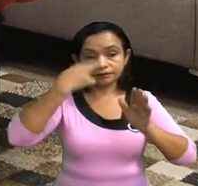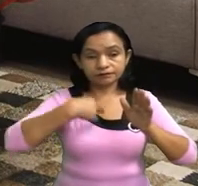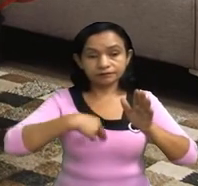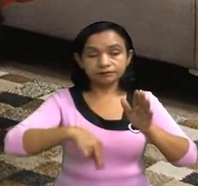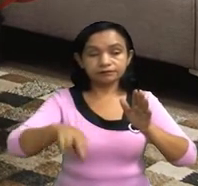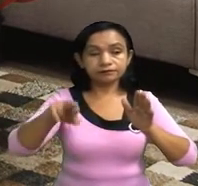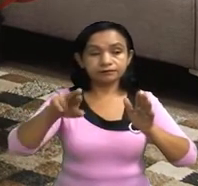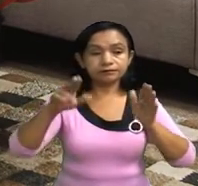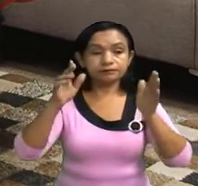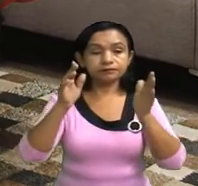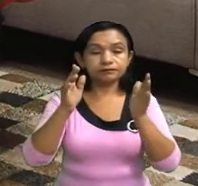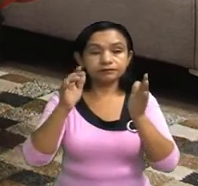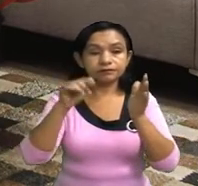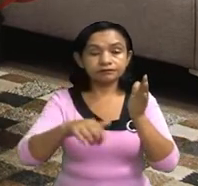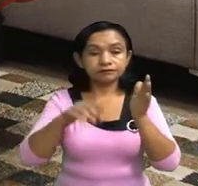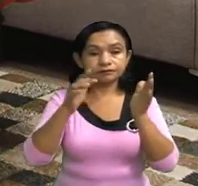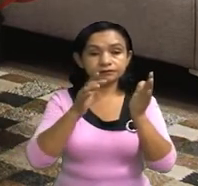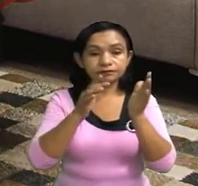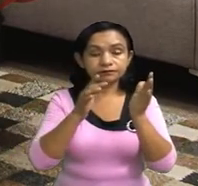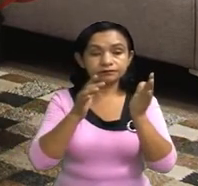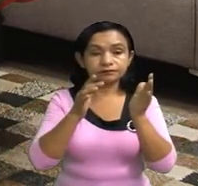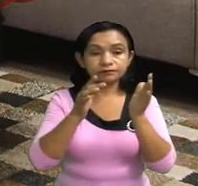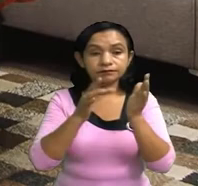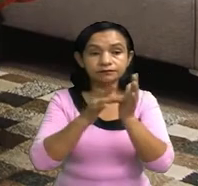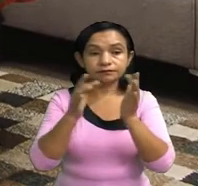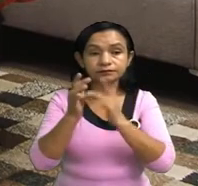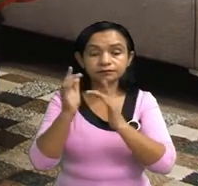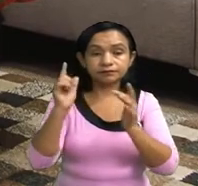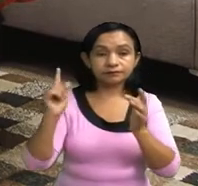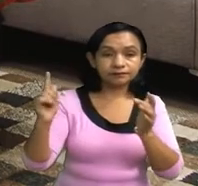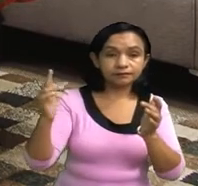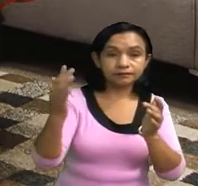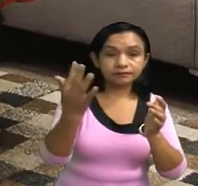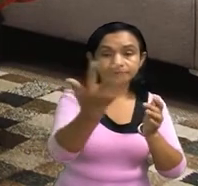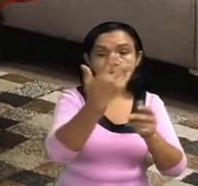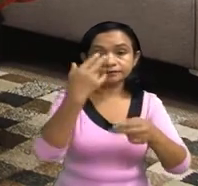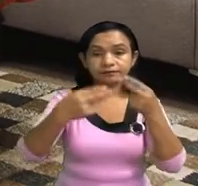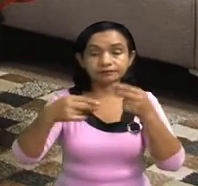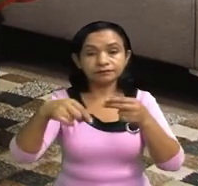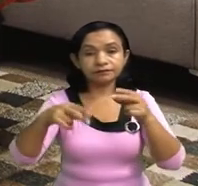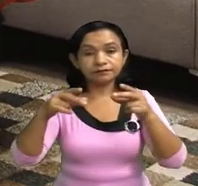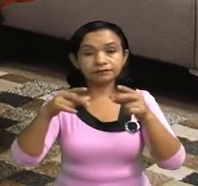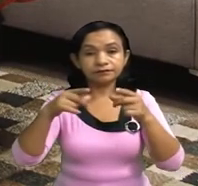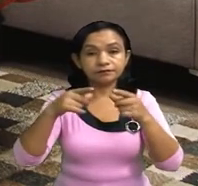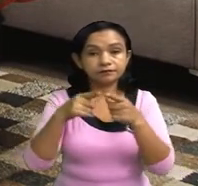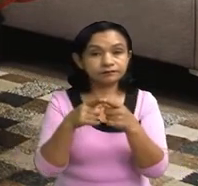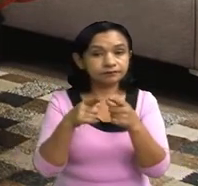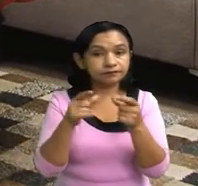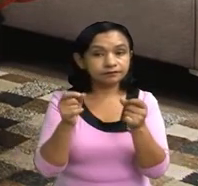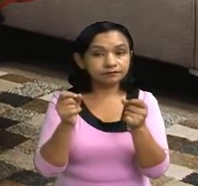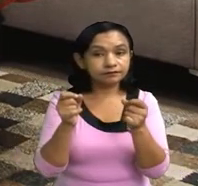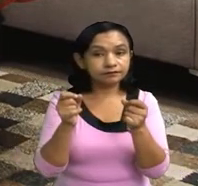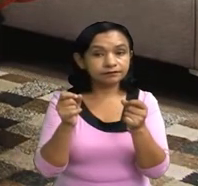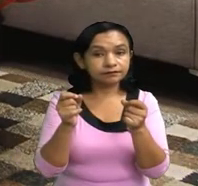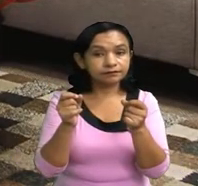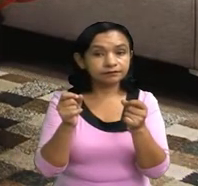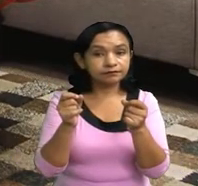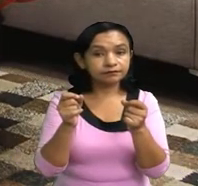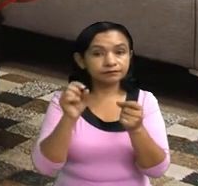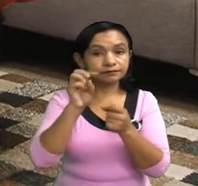en Managua, solo en Managua, y se colocaron todos los datos por distrito, pero solo en Managua, y ahí solo